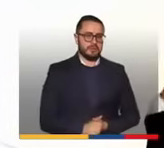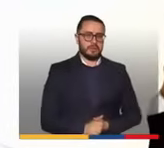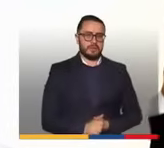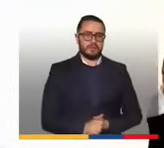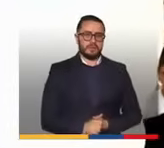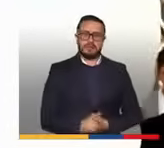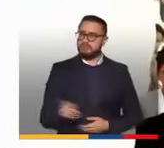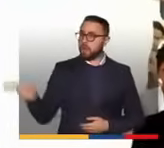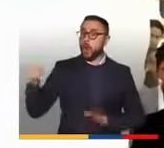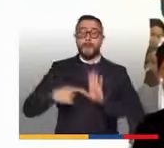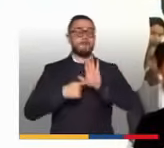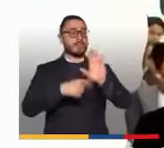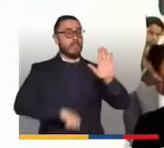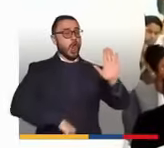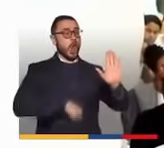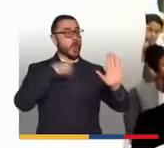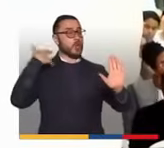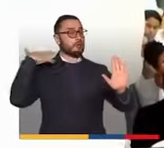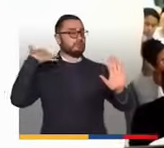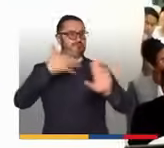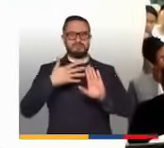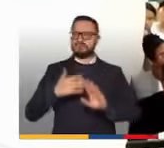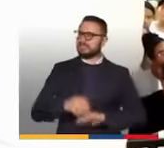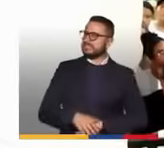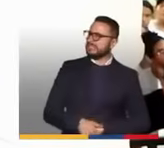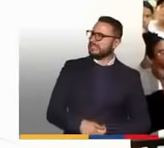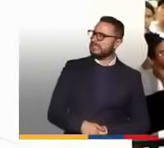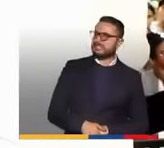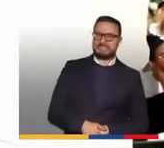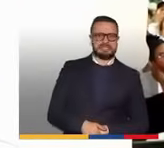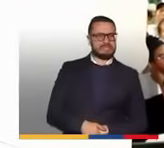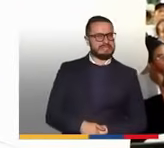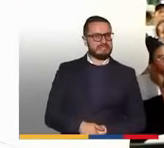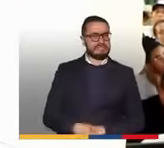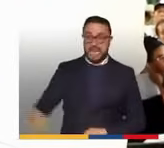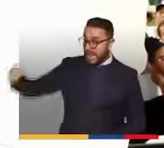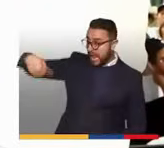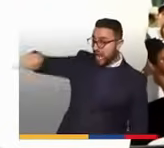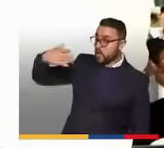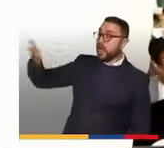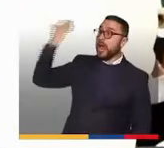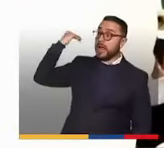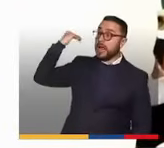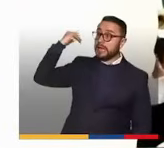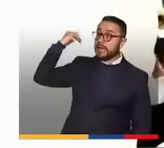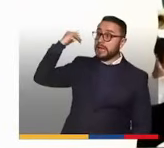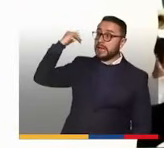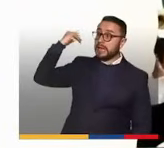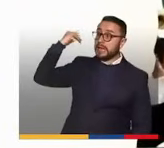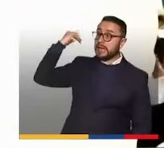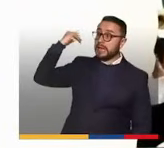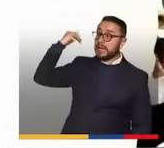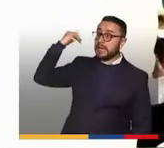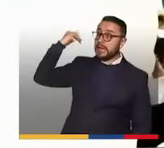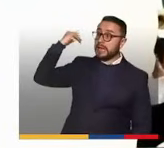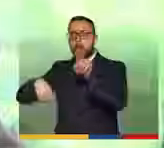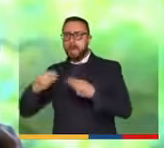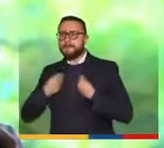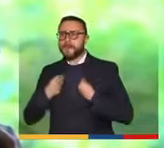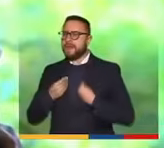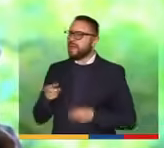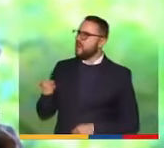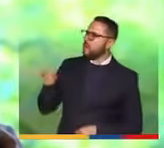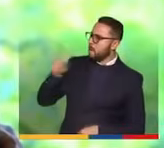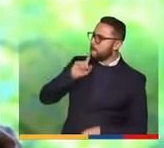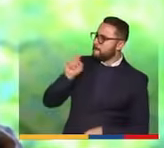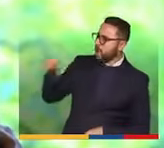así. Yo le diría a quienes han gobernado a Colombia, vivos o muertos, ¿de qué se ríen y de